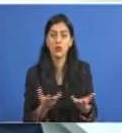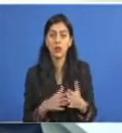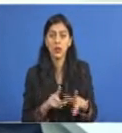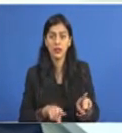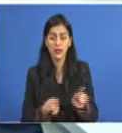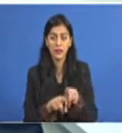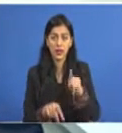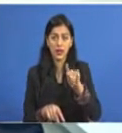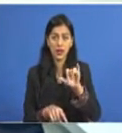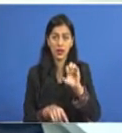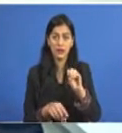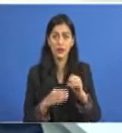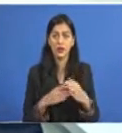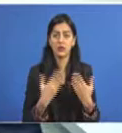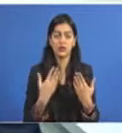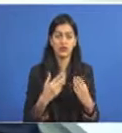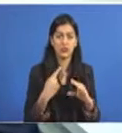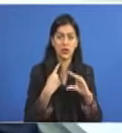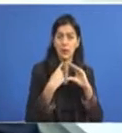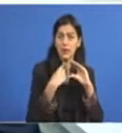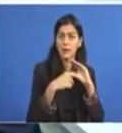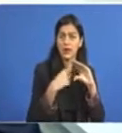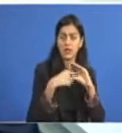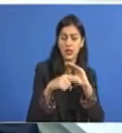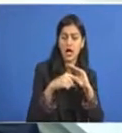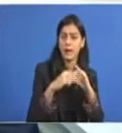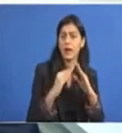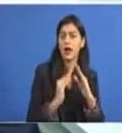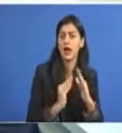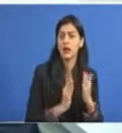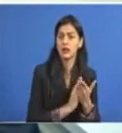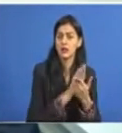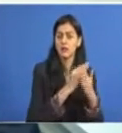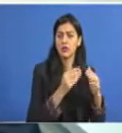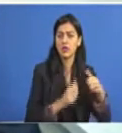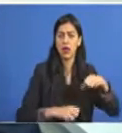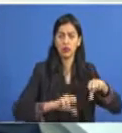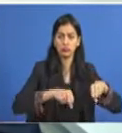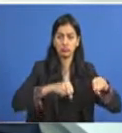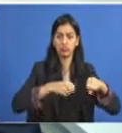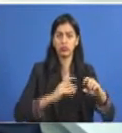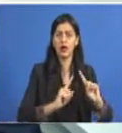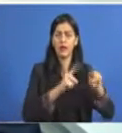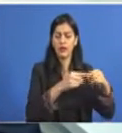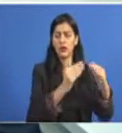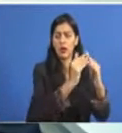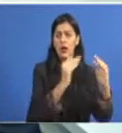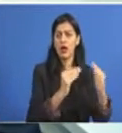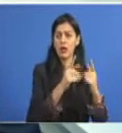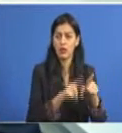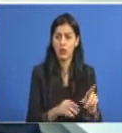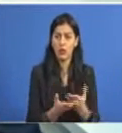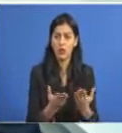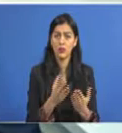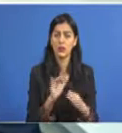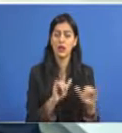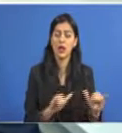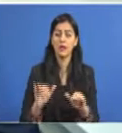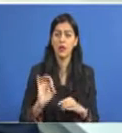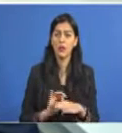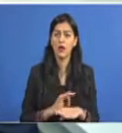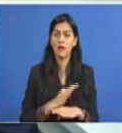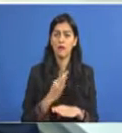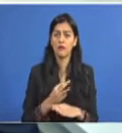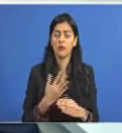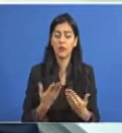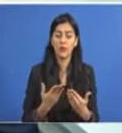producto, si va a ser por mensajería a domicilio o si va a ser a través de horario específico. ¿Sí? De la misma forma, las garantías que